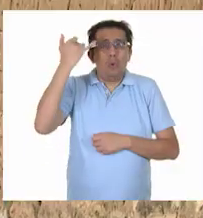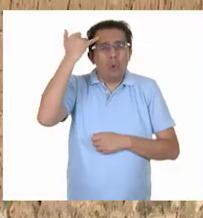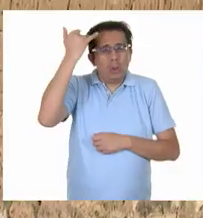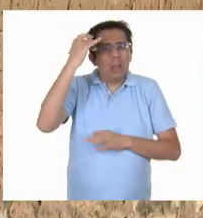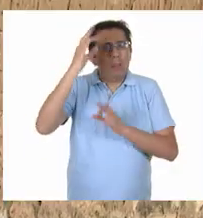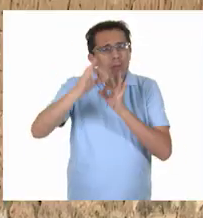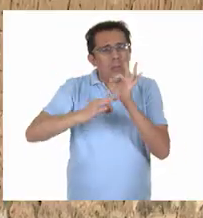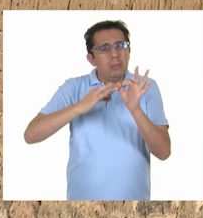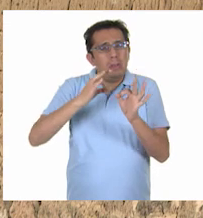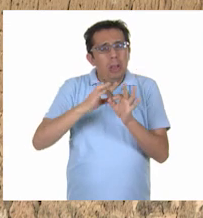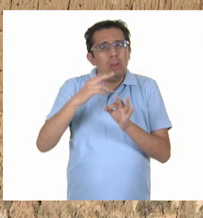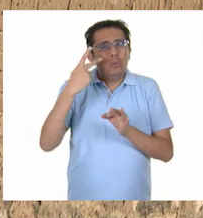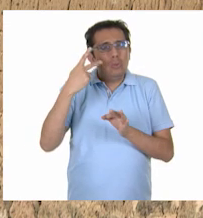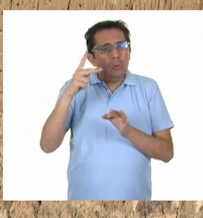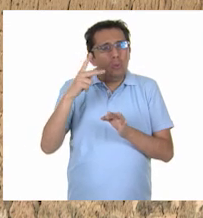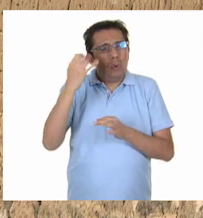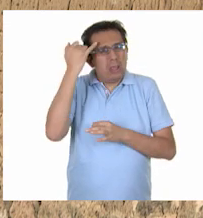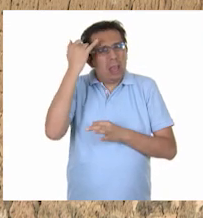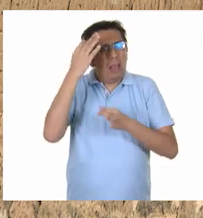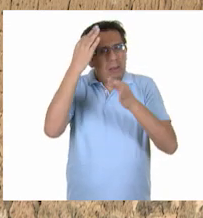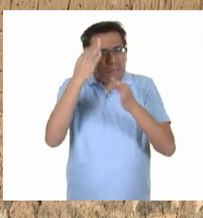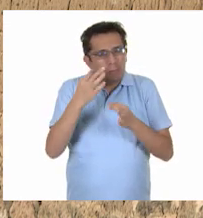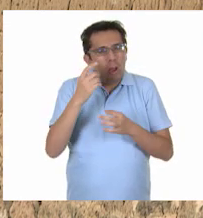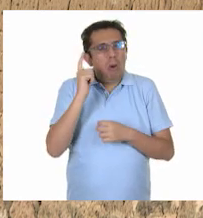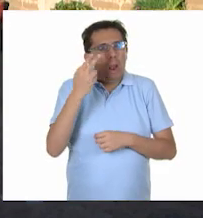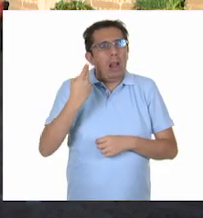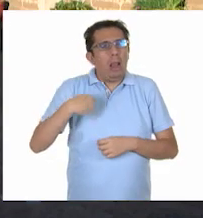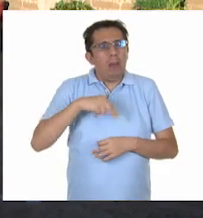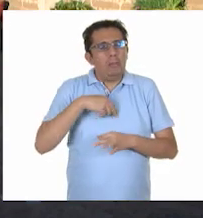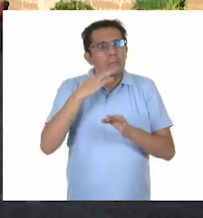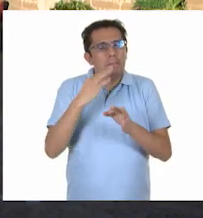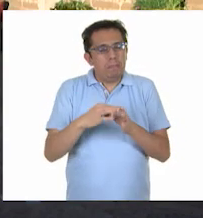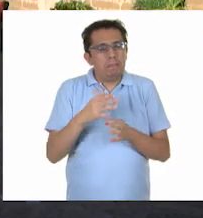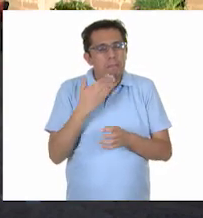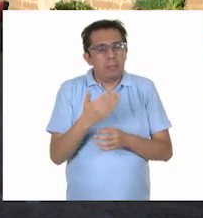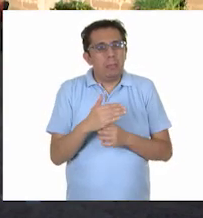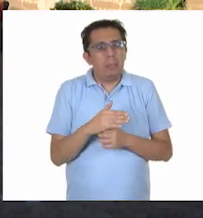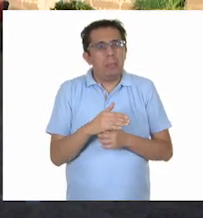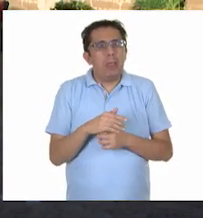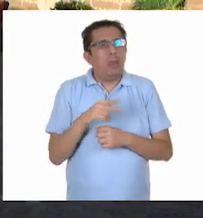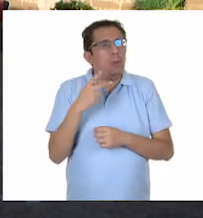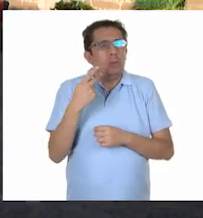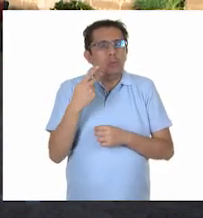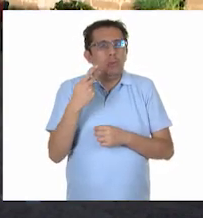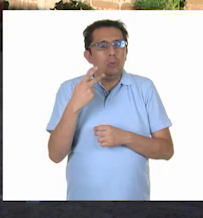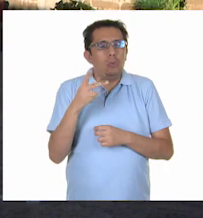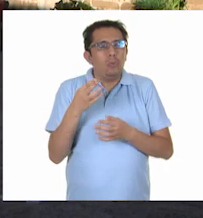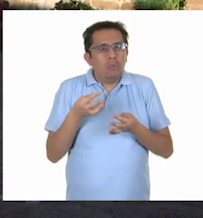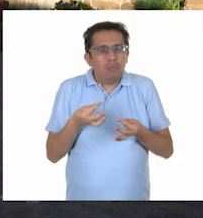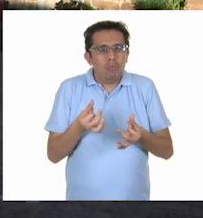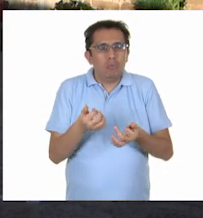la dignidad que él quiso y con la tesitura que él quiso, ¿no?